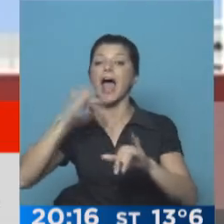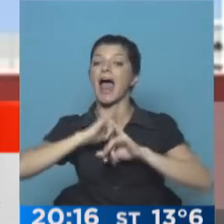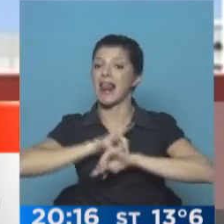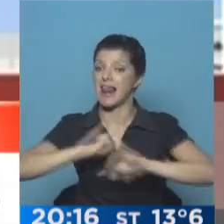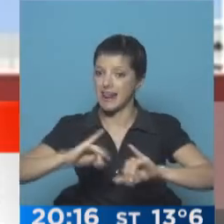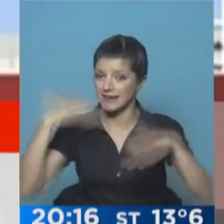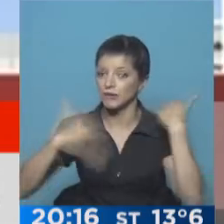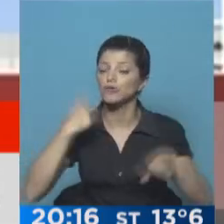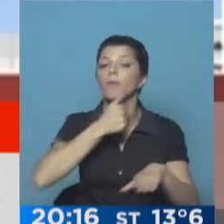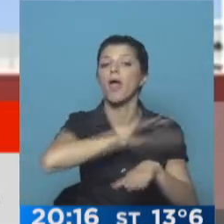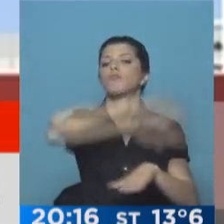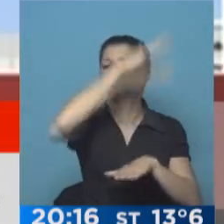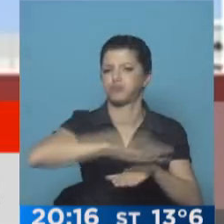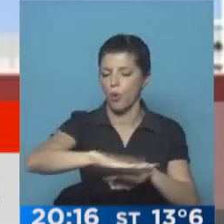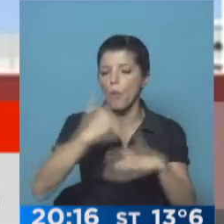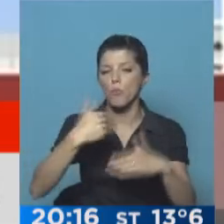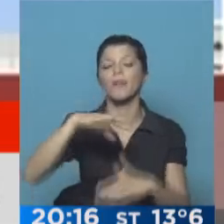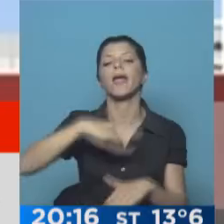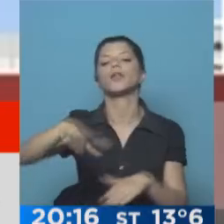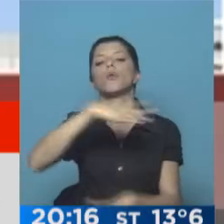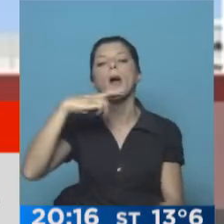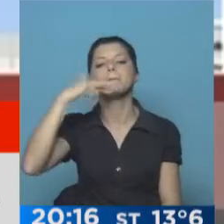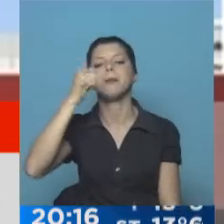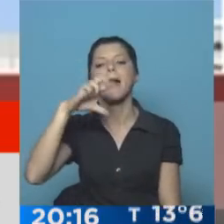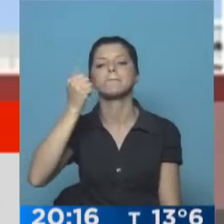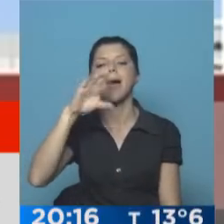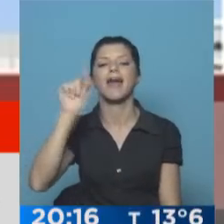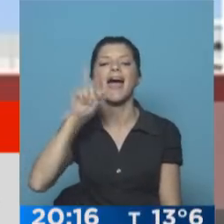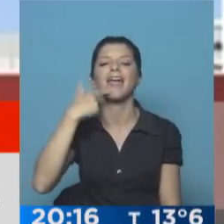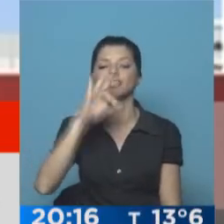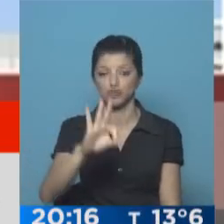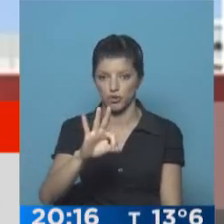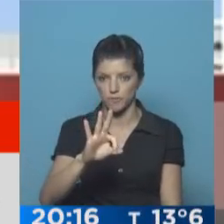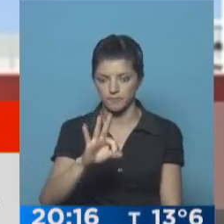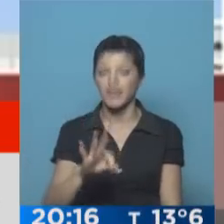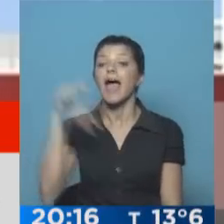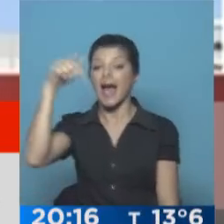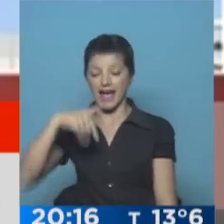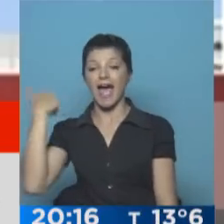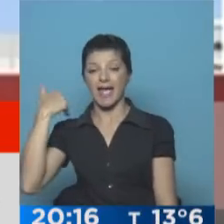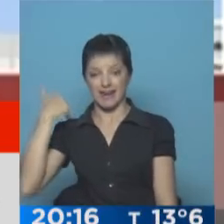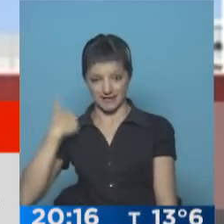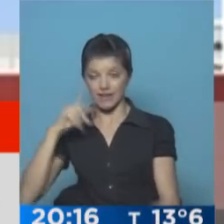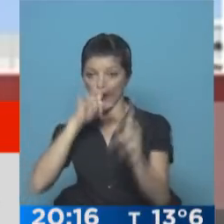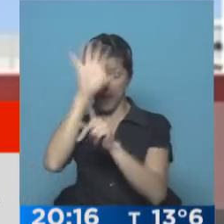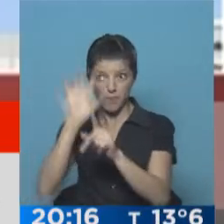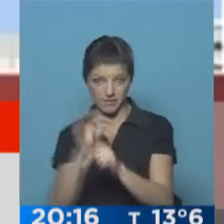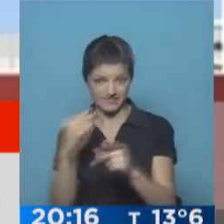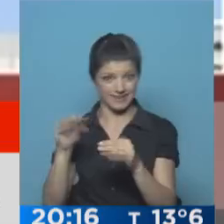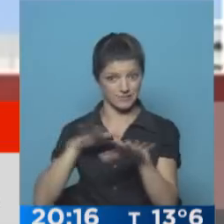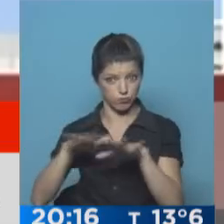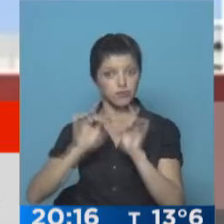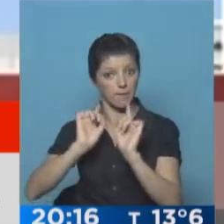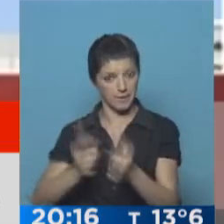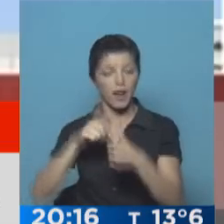de tsunami en la zona de Valparaíso. Se sintió en parte de la República Argentina, en las provincias